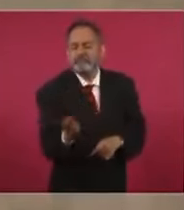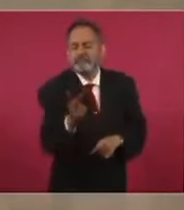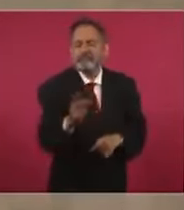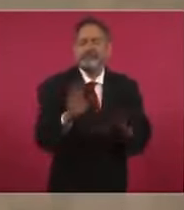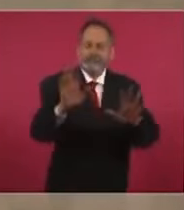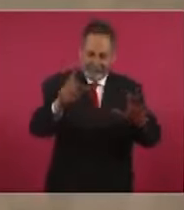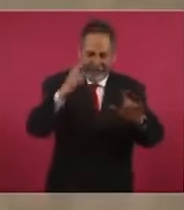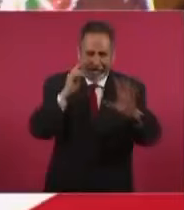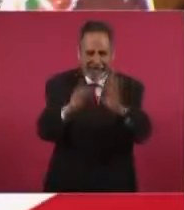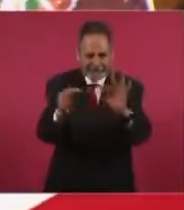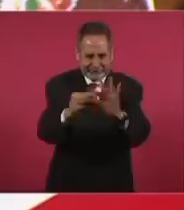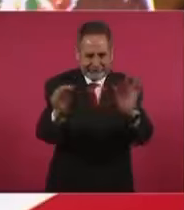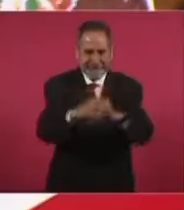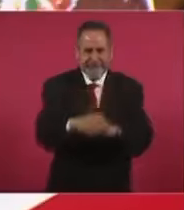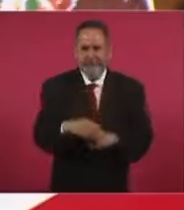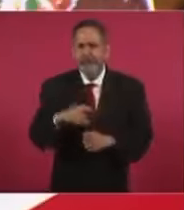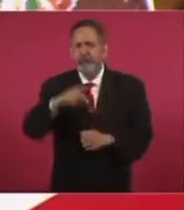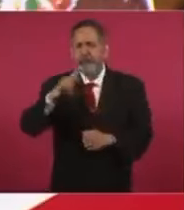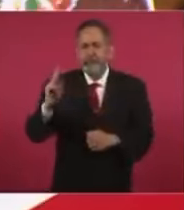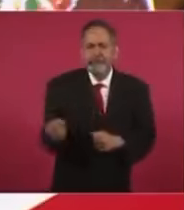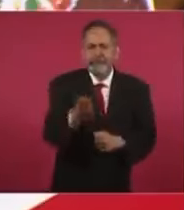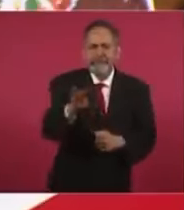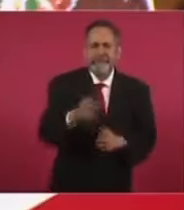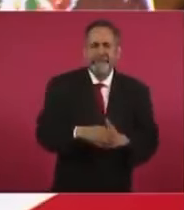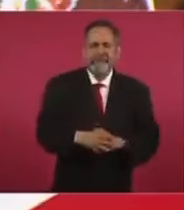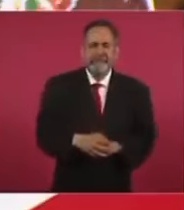A ver, ustedes,